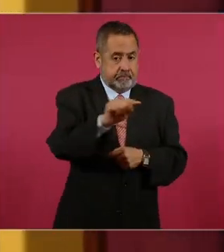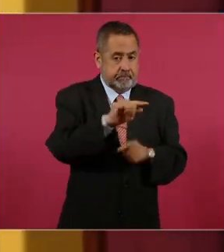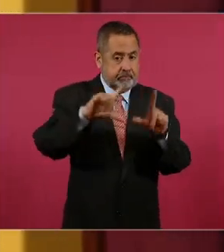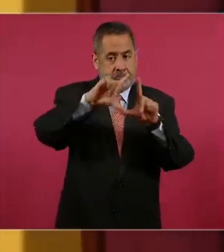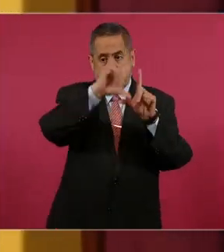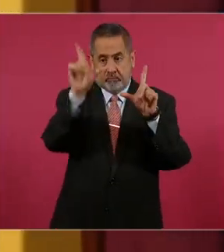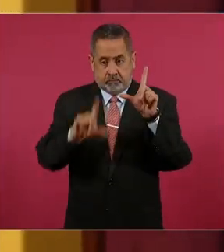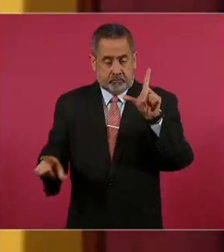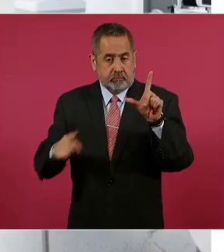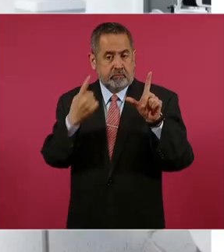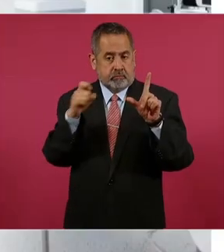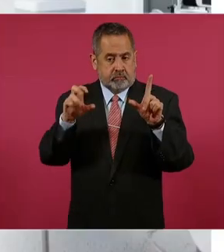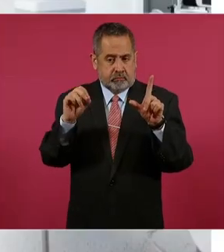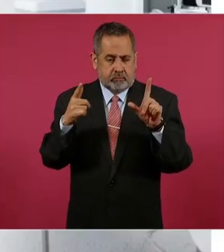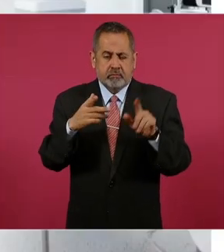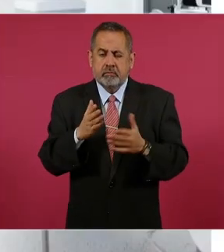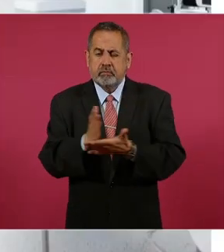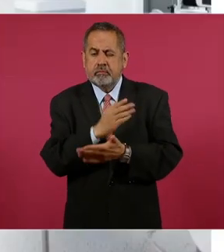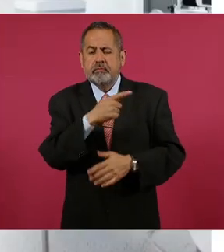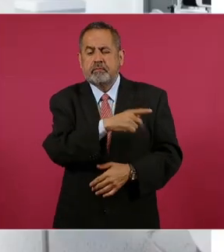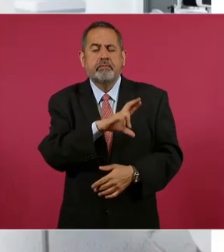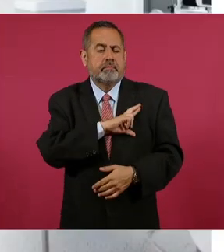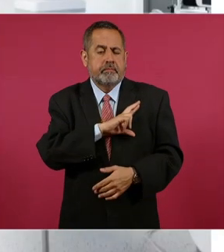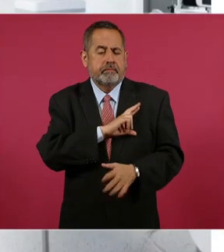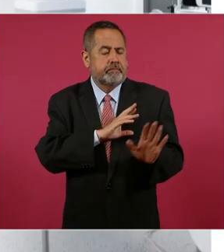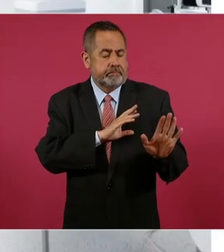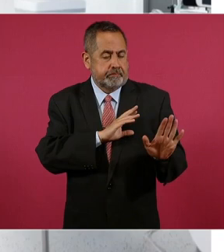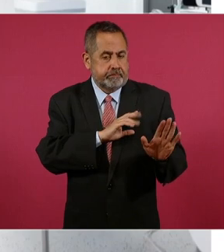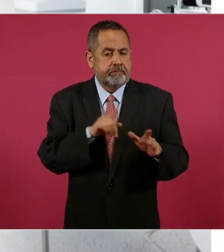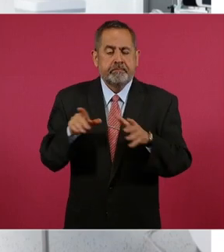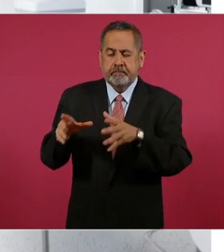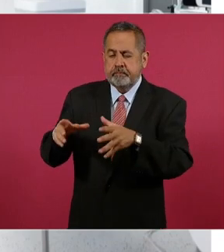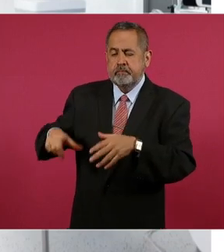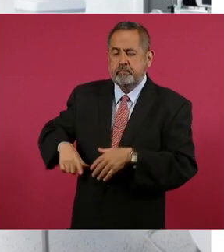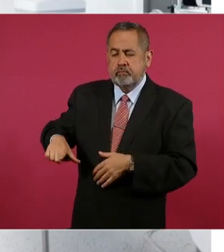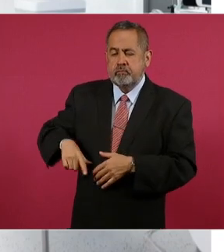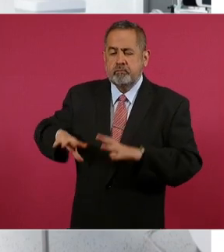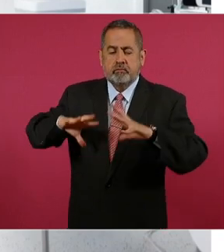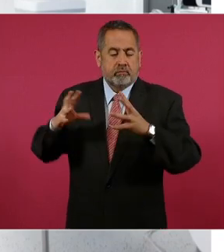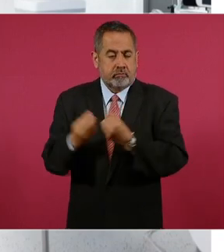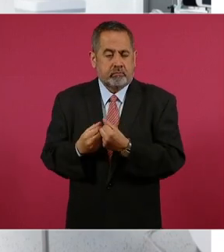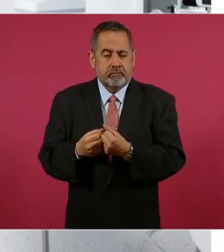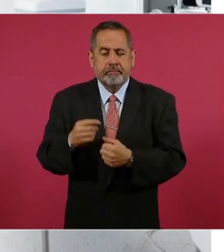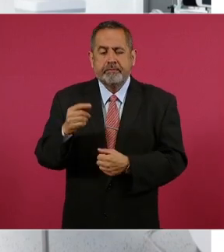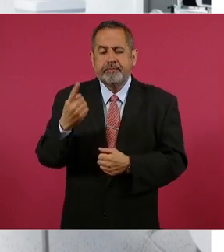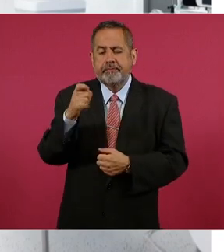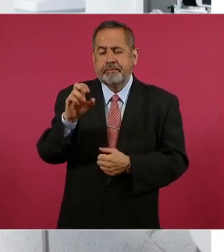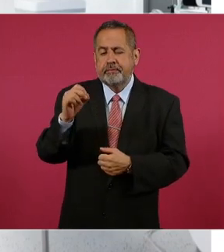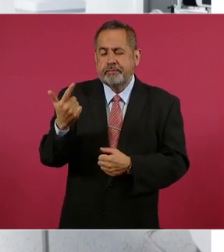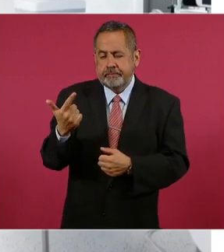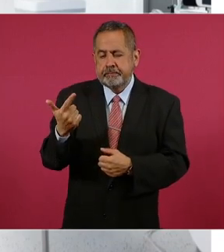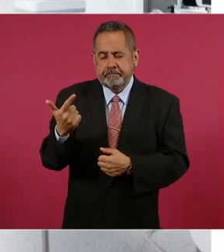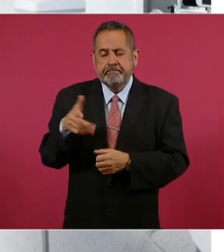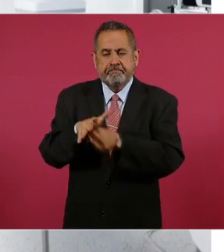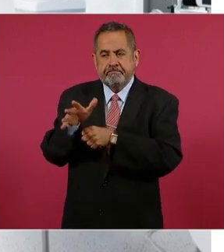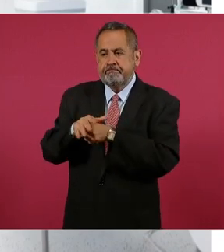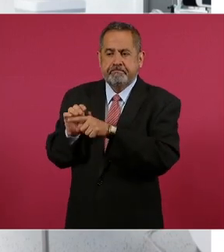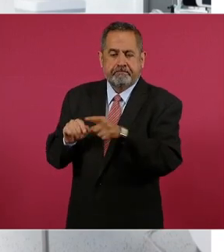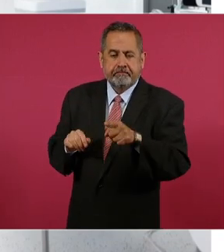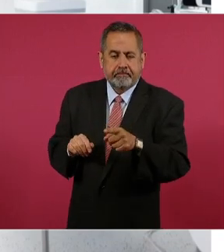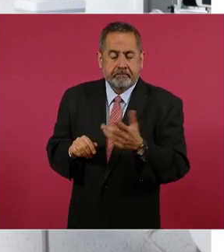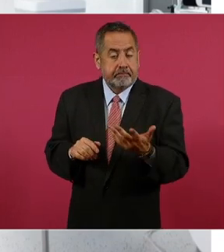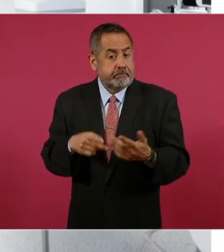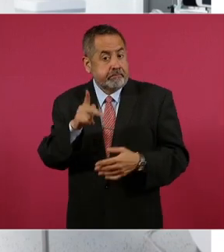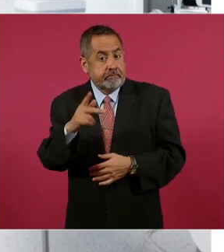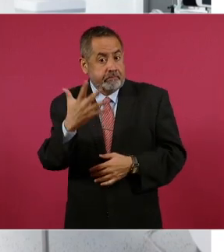país públicas. Aparte están las privadas, pero estamos hablando aquí de las públicas de estas tres instituciones. El problema, como les decía, es que había cinco